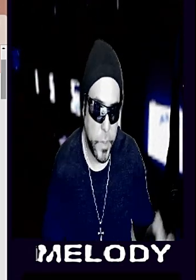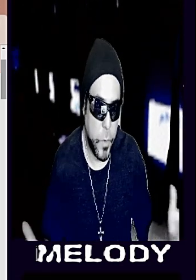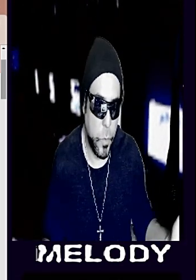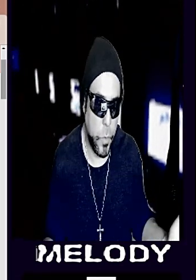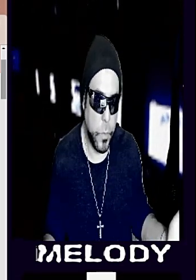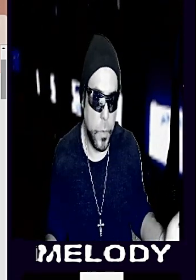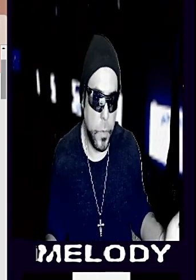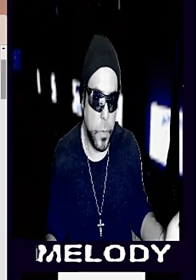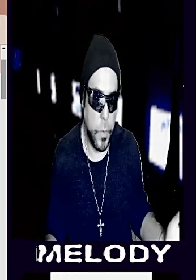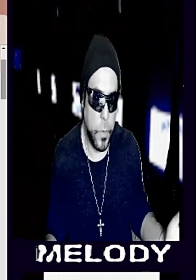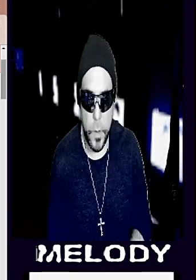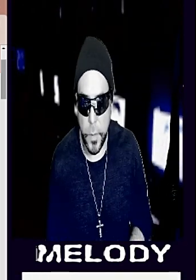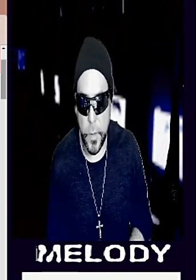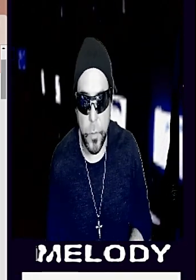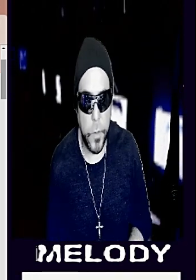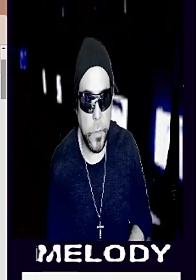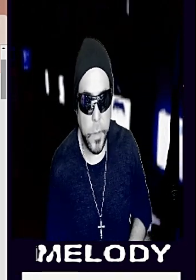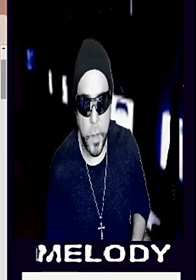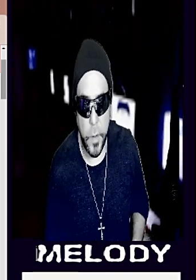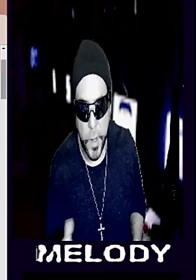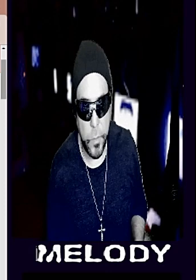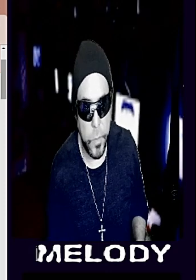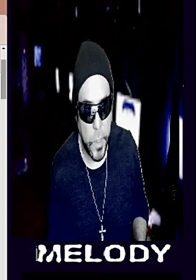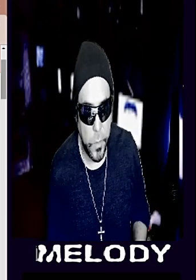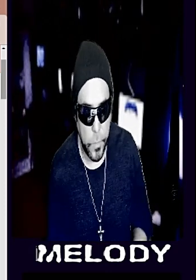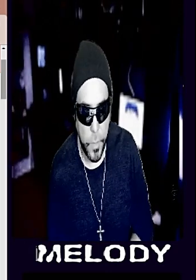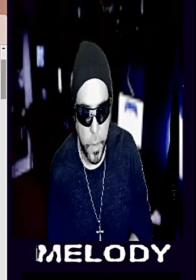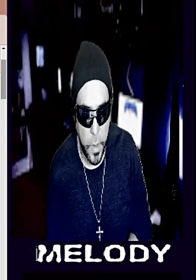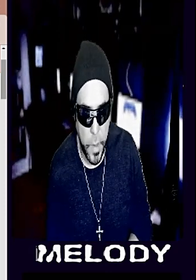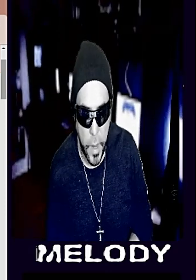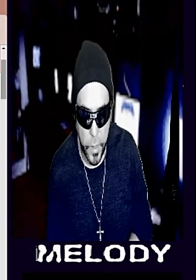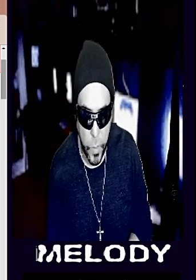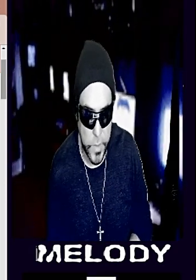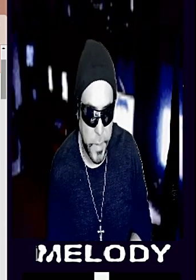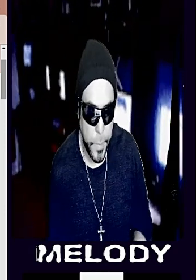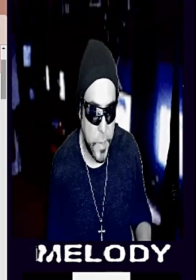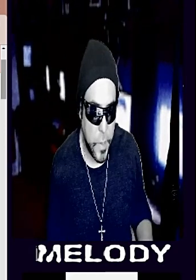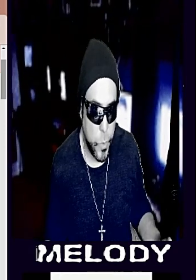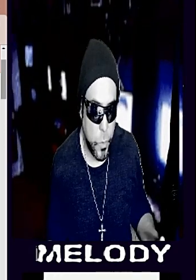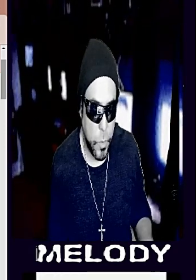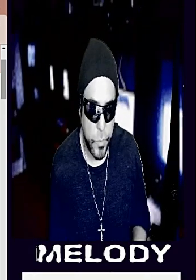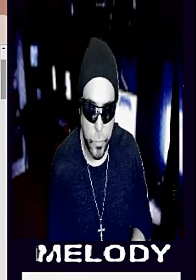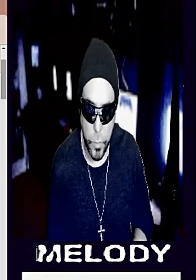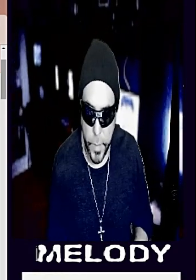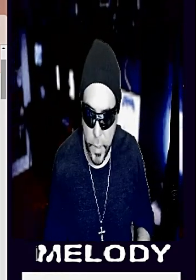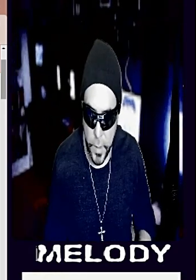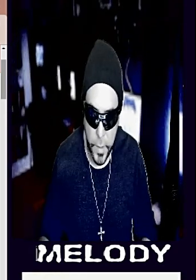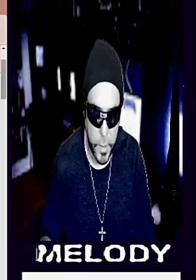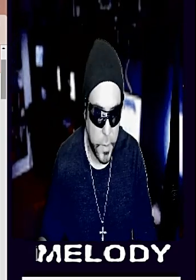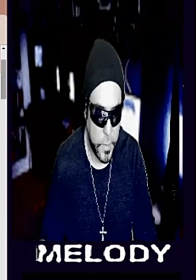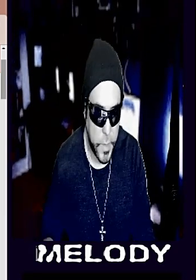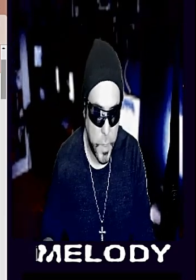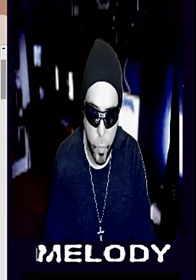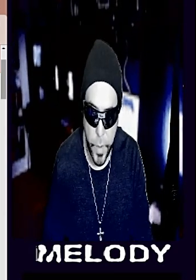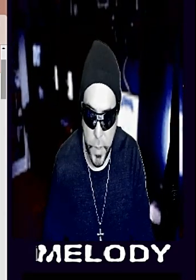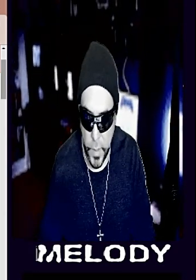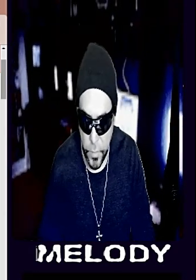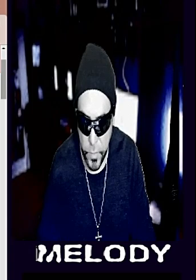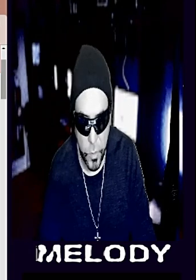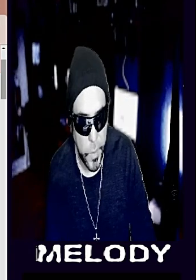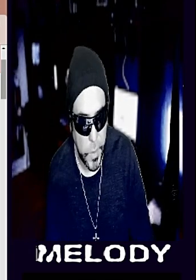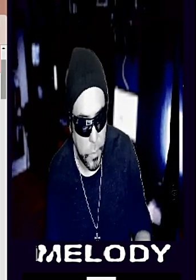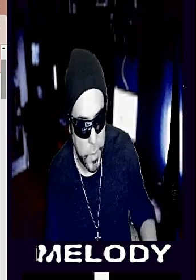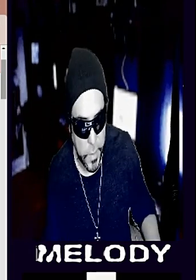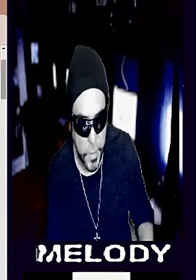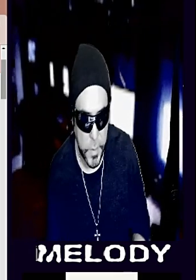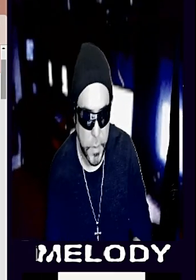nos pedimos dar el lujo de escoger con quién trabajar y con quién no. Al igual siempre es darme el lujo, pues uno ve si te conviene leer,